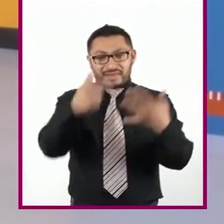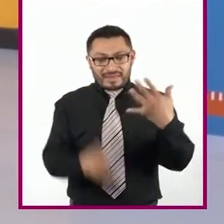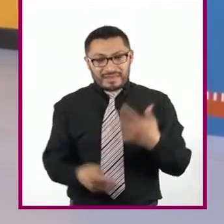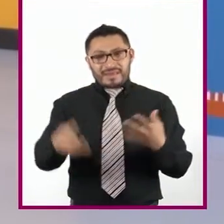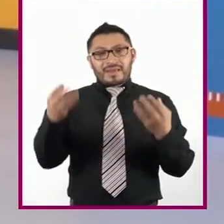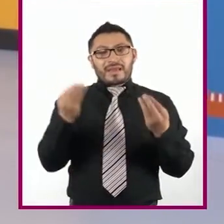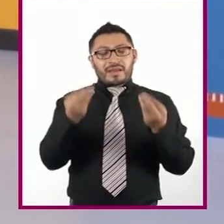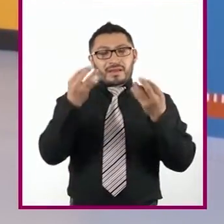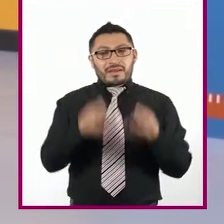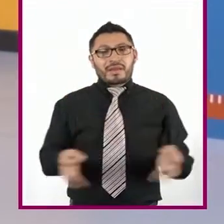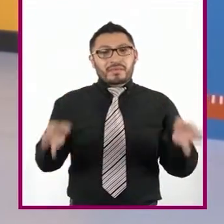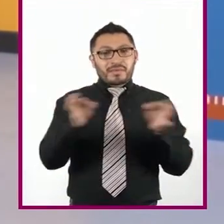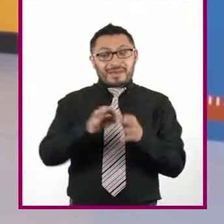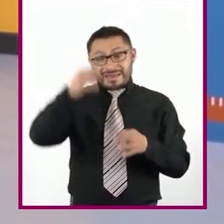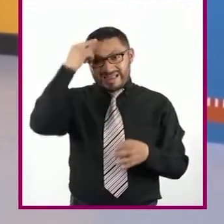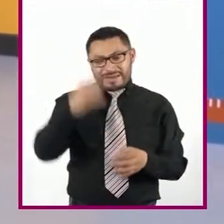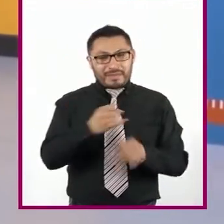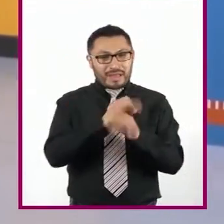valiosísimas para obtener información.